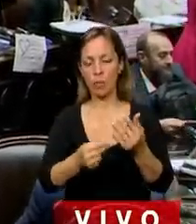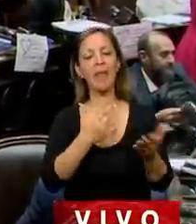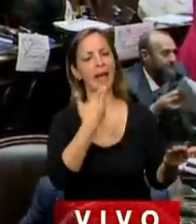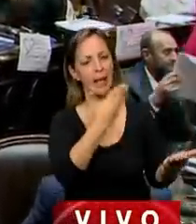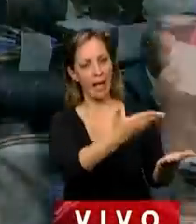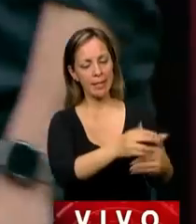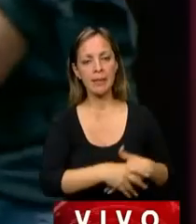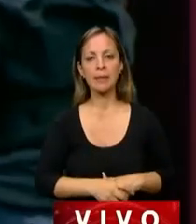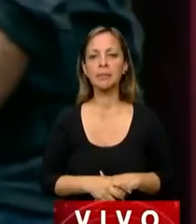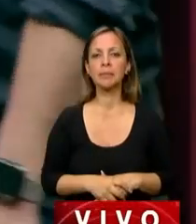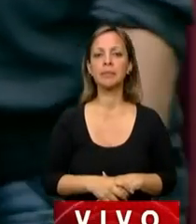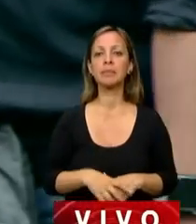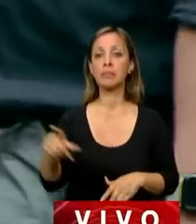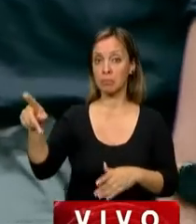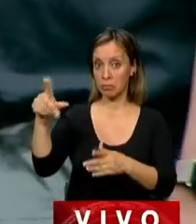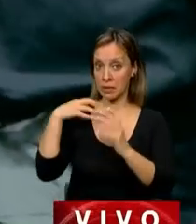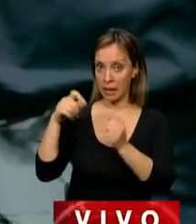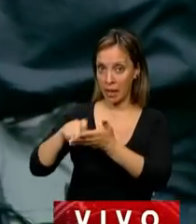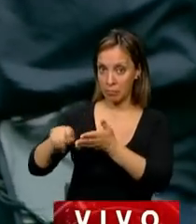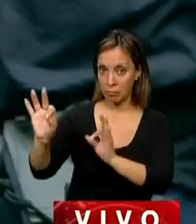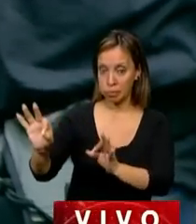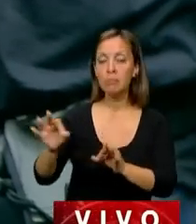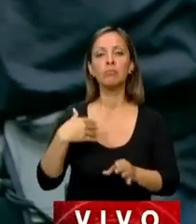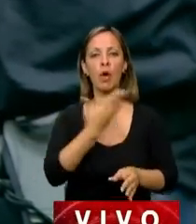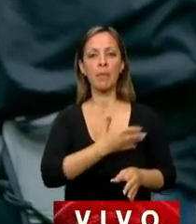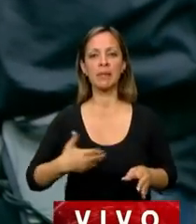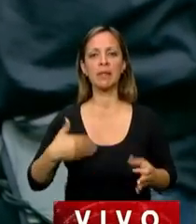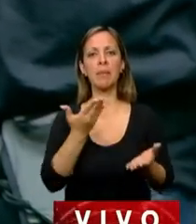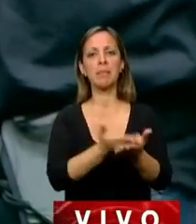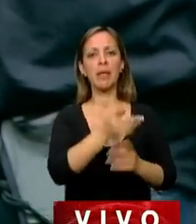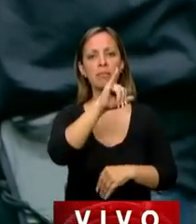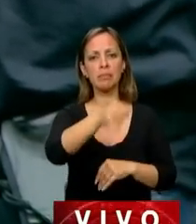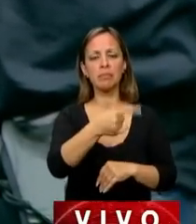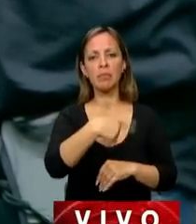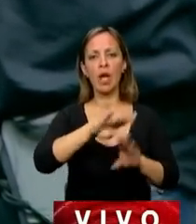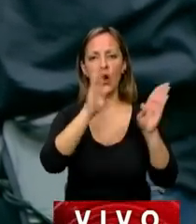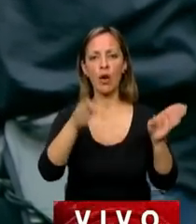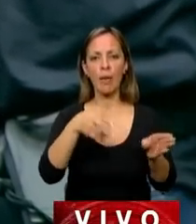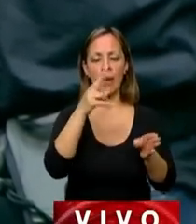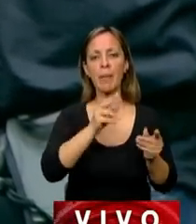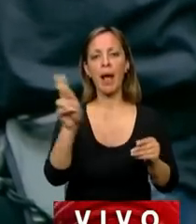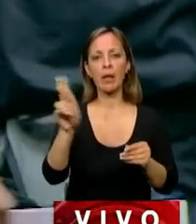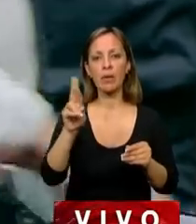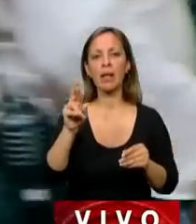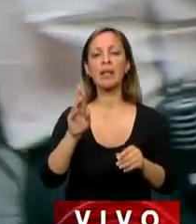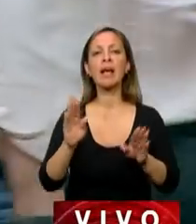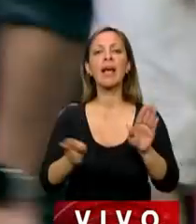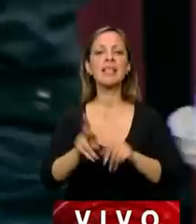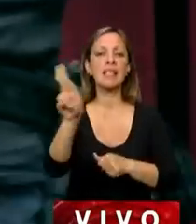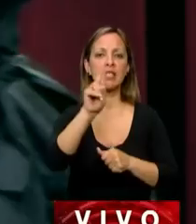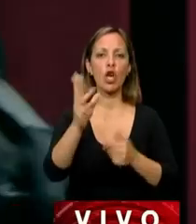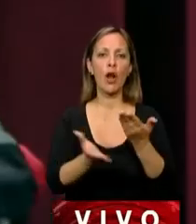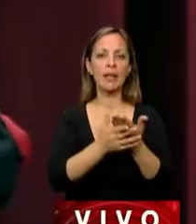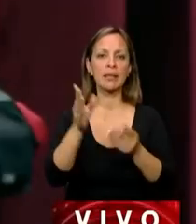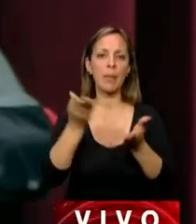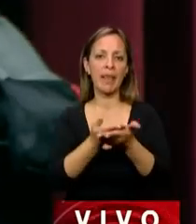Gracias, diputado Ferraro. Secretaría, para tomar nota, la presidencia solicita el asentimiento de la Honorable Cámara para autorizar las inserciones solicitadas por